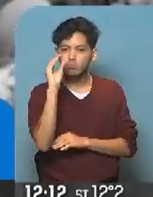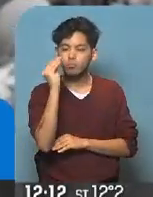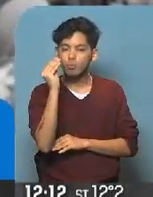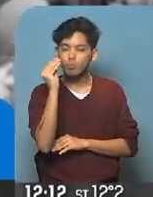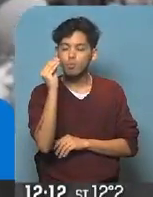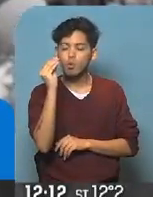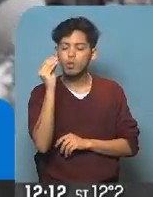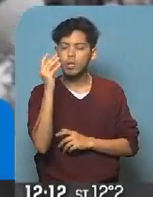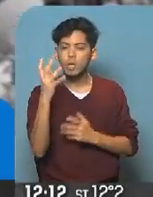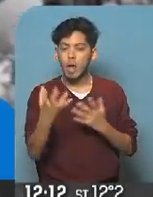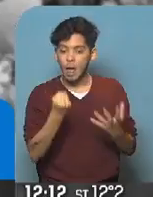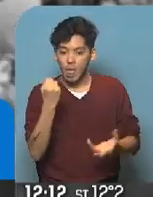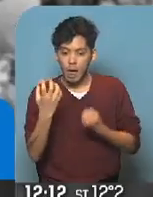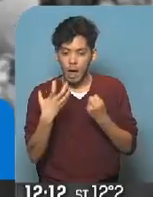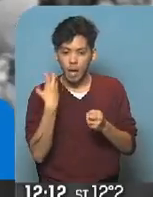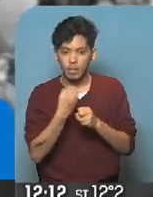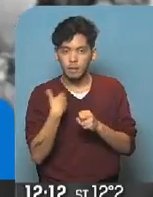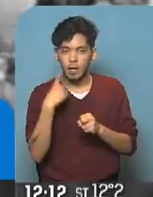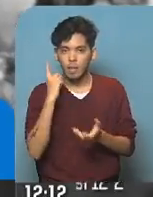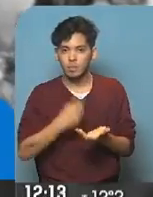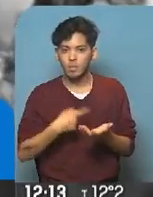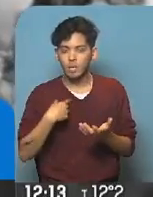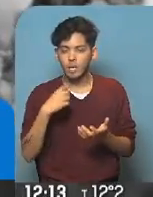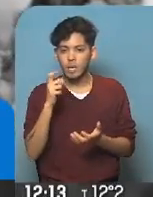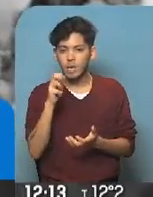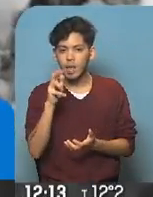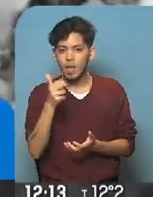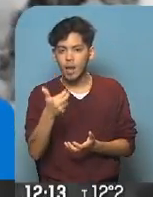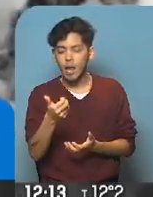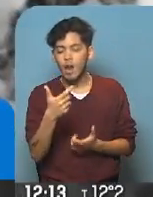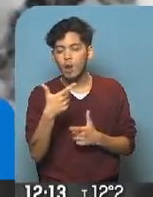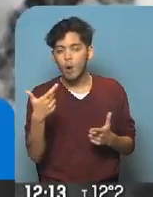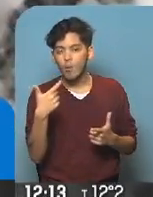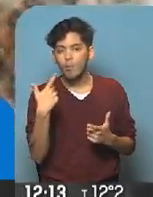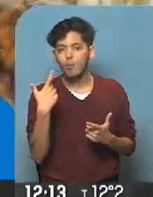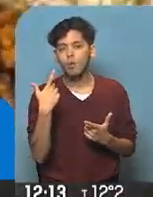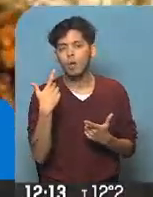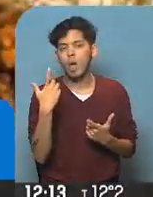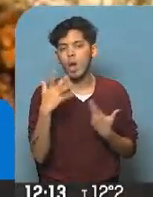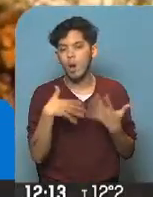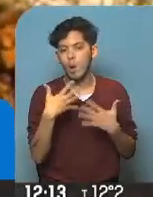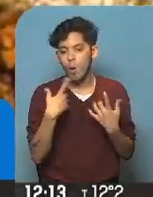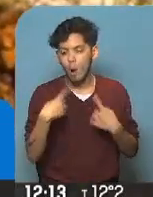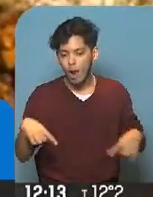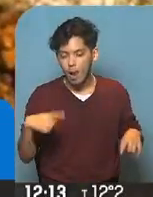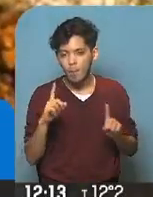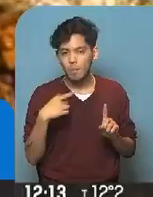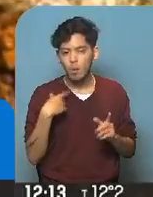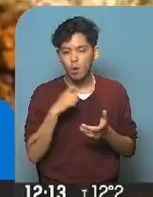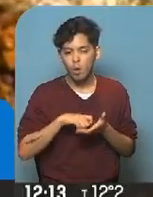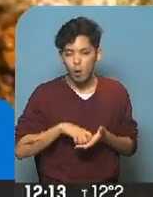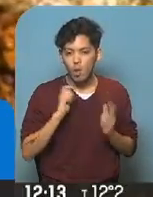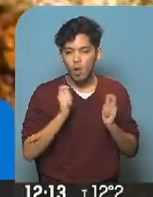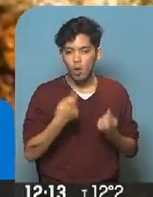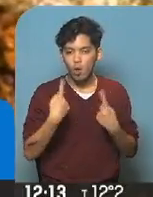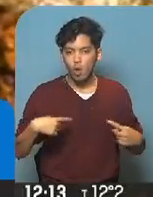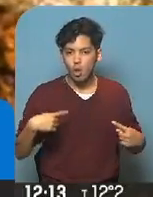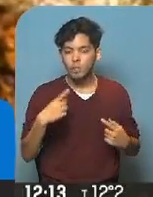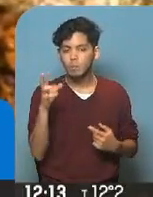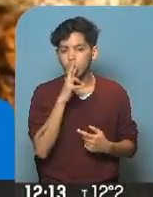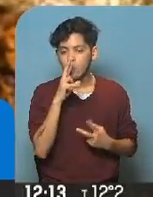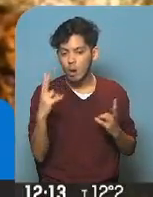sintió que Clara ya no tenía edad para jugar con ellas. Pero le siguieron otros regalos y cartas para regalárselas a ella cuando